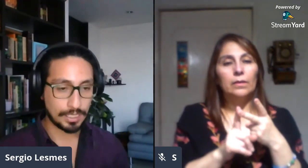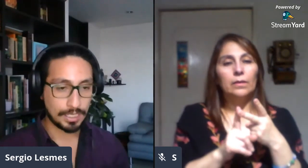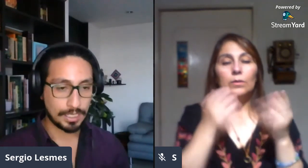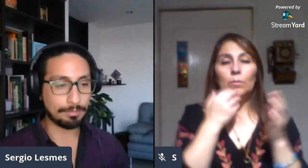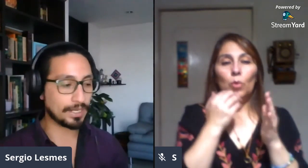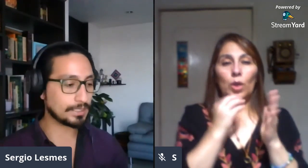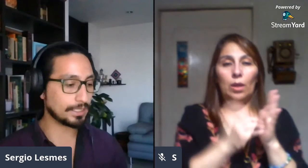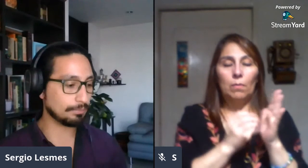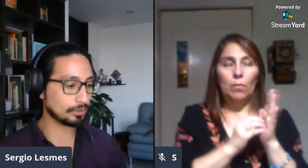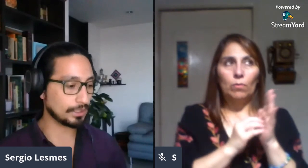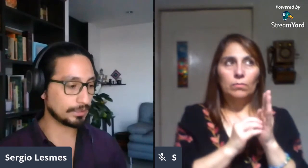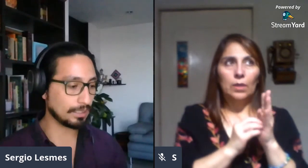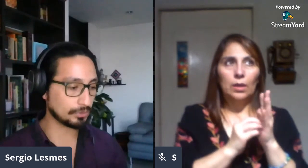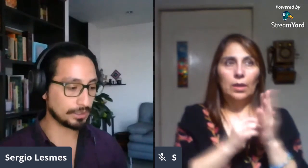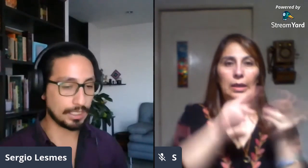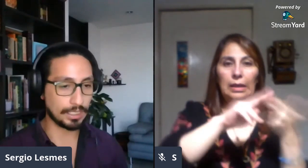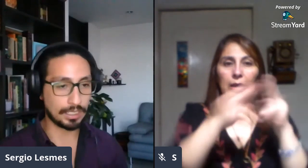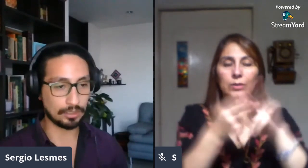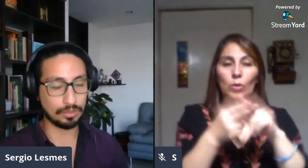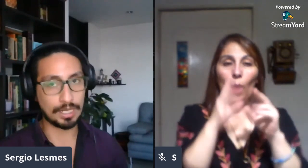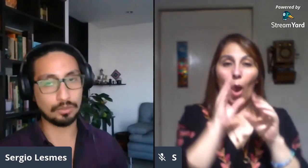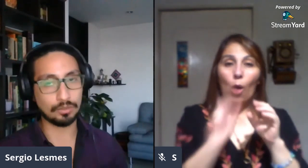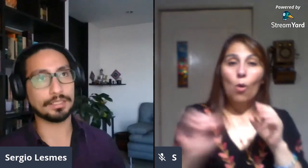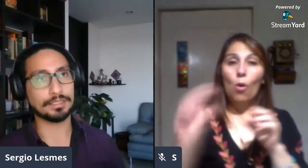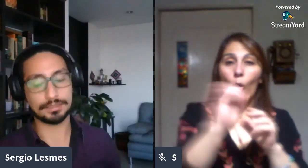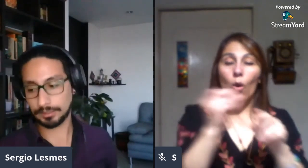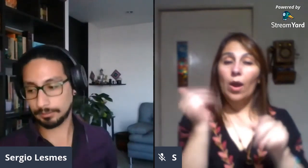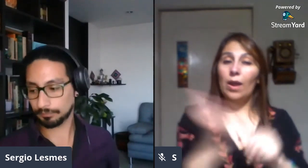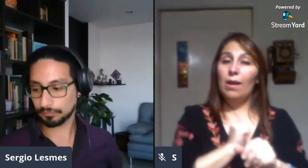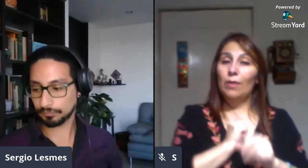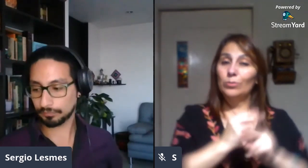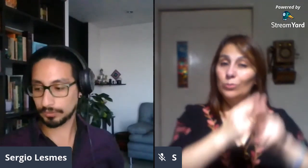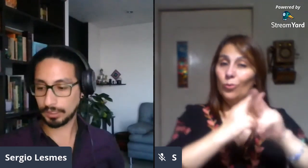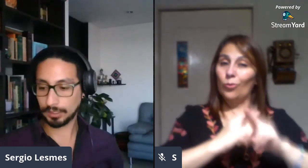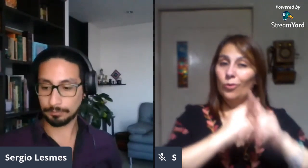hombres, a mí me parecería importante, digamos, señalar algo a raíz